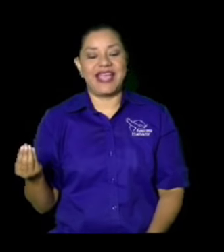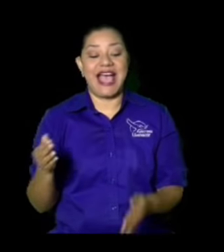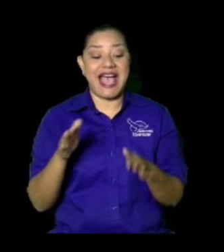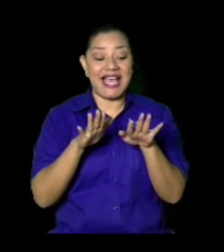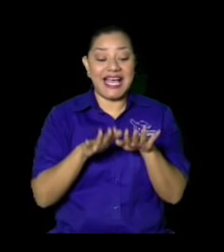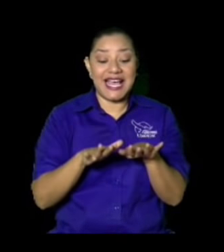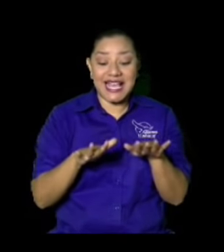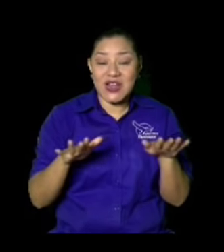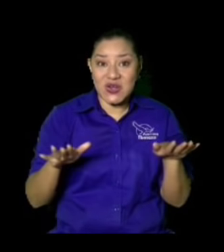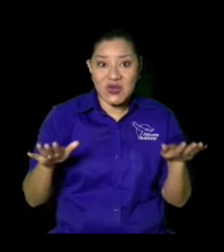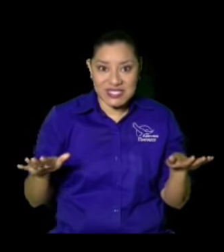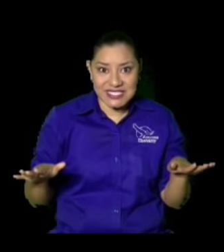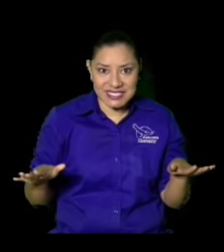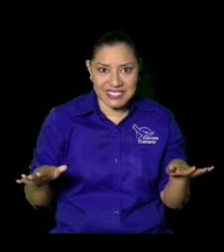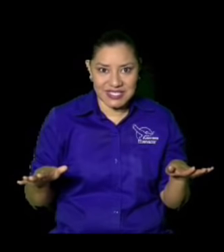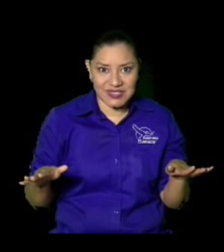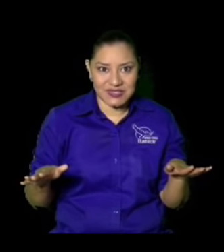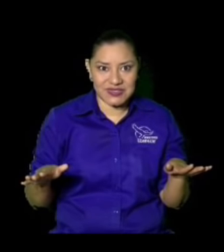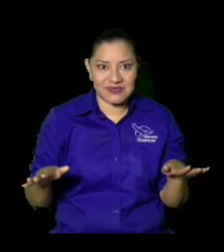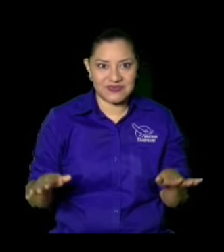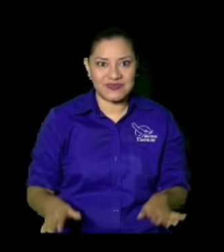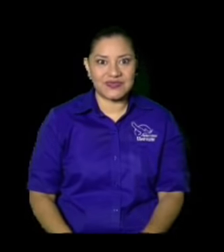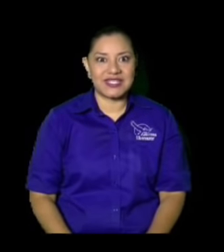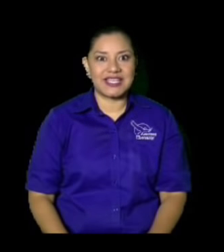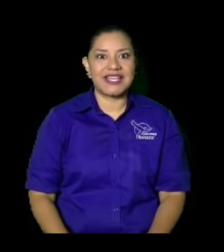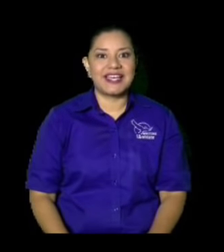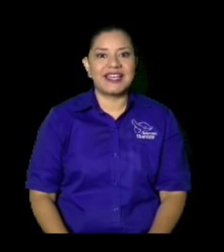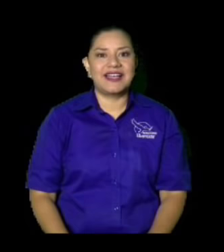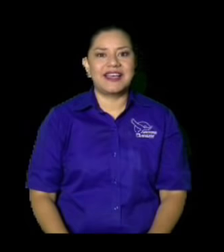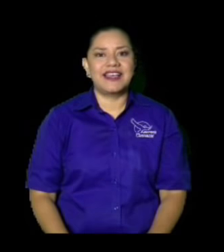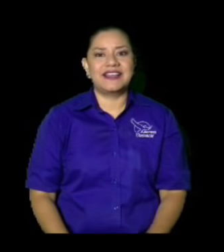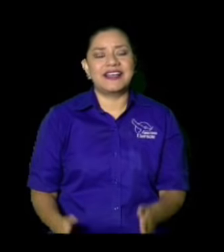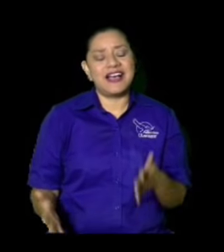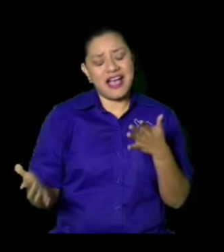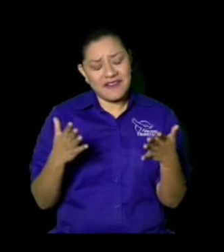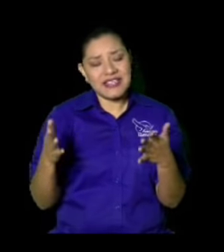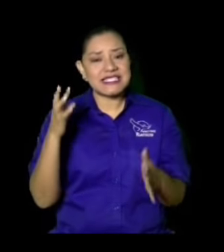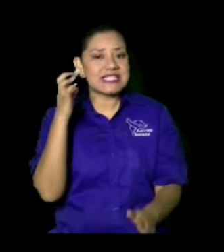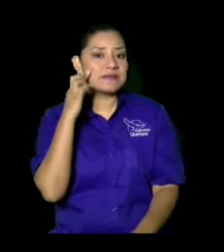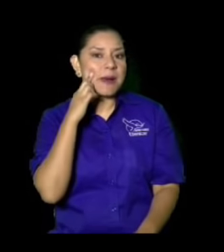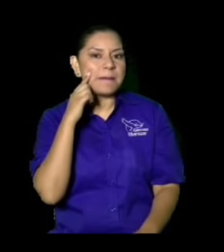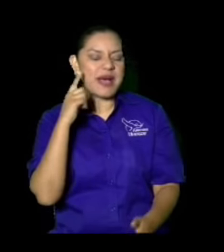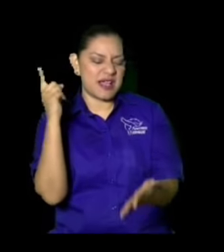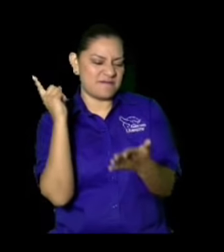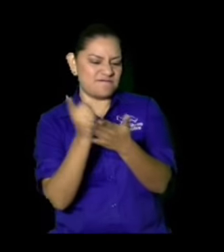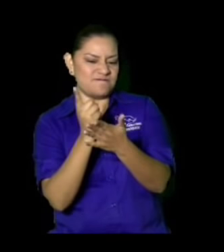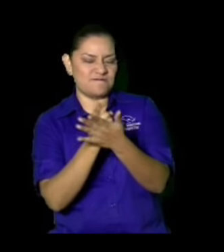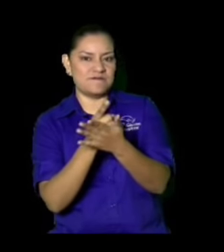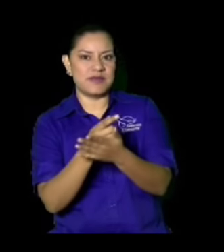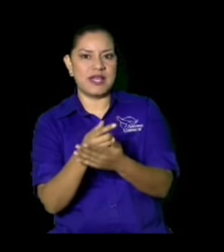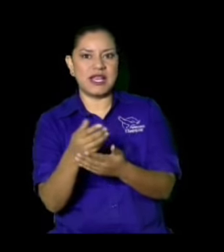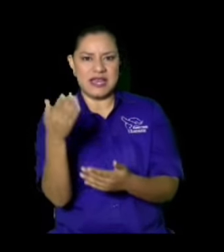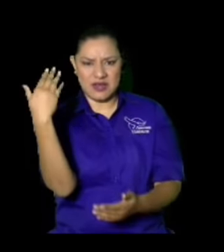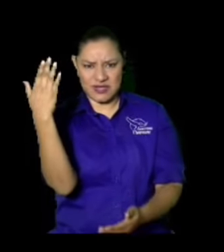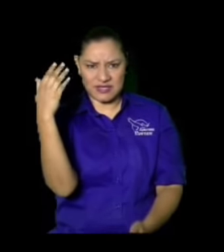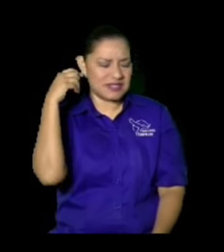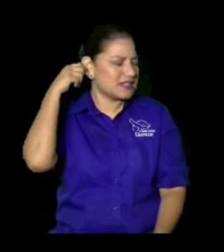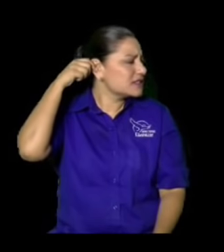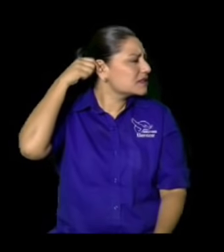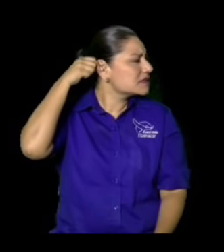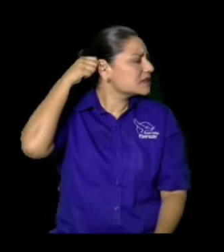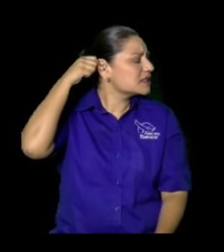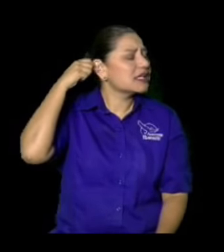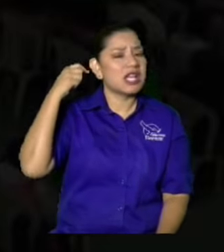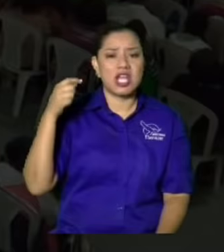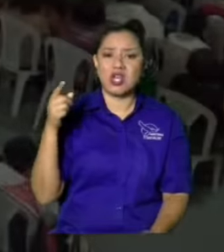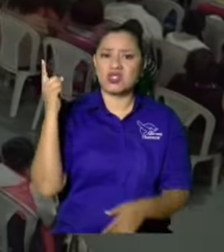El papá ahí, hermano, déjeme decirle, les pega a veces, hermano amado. Por favor, les ala las orejitas,